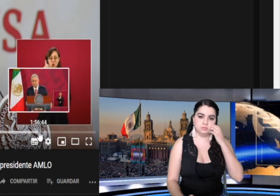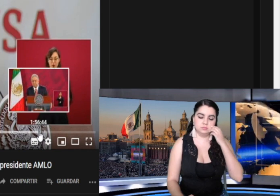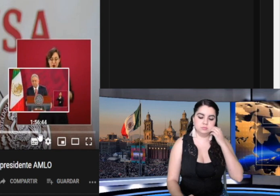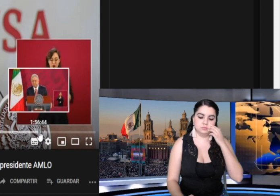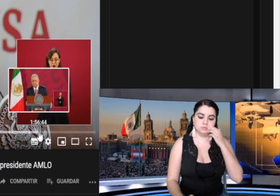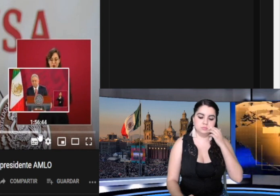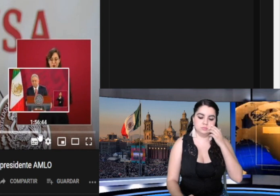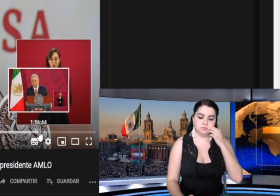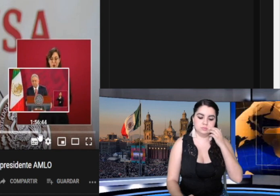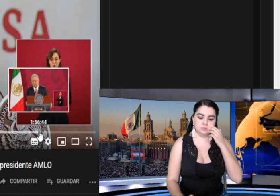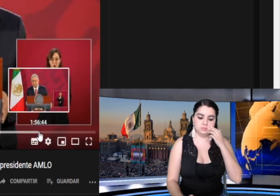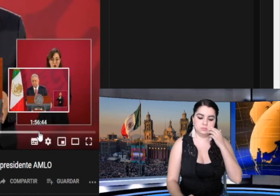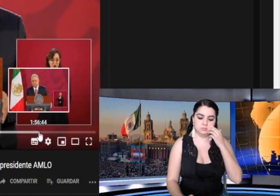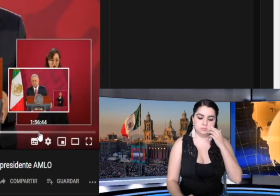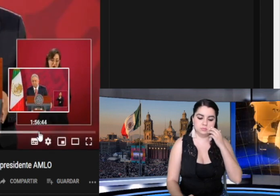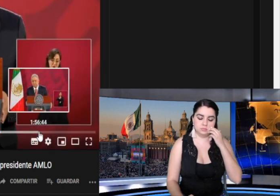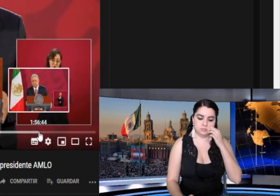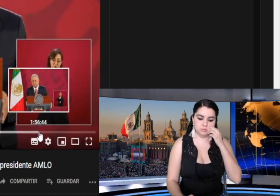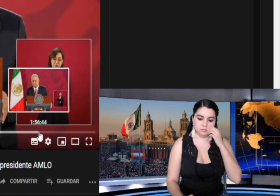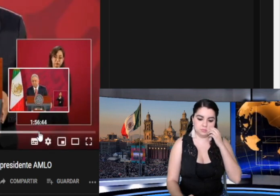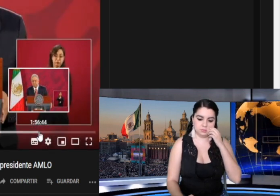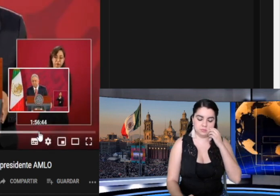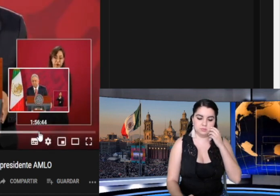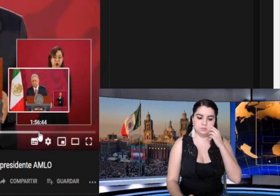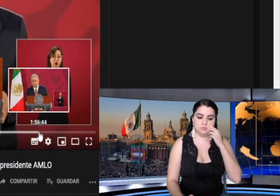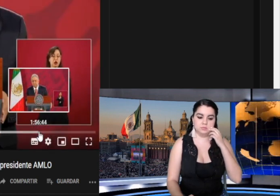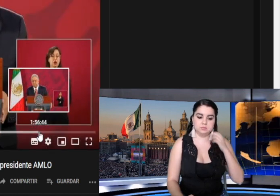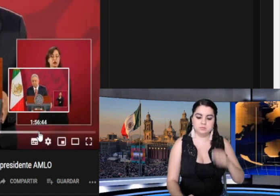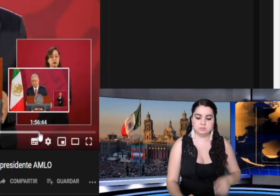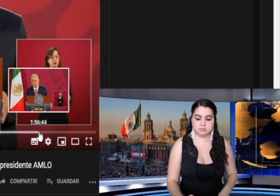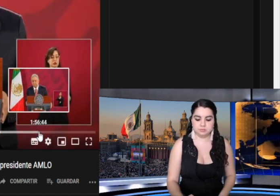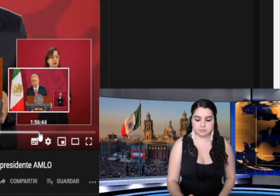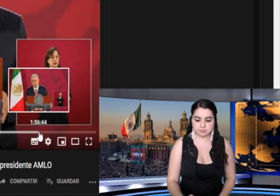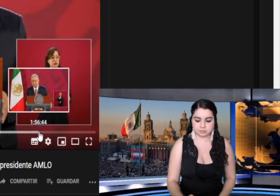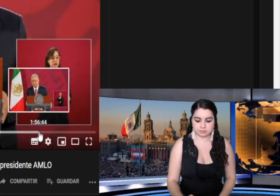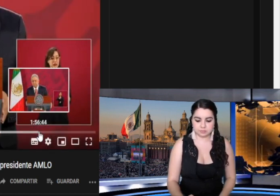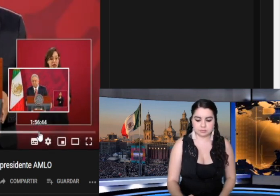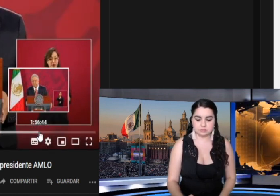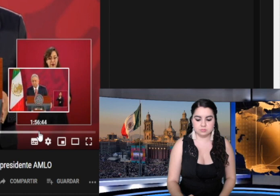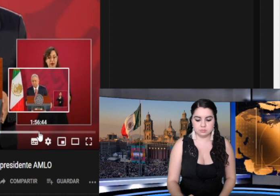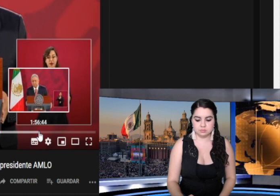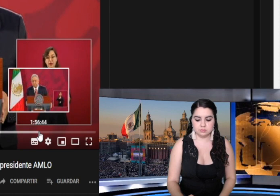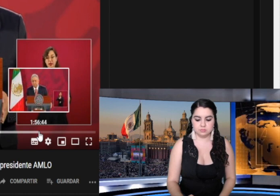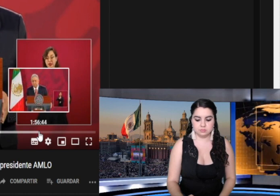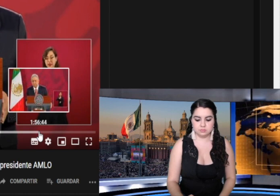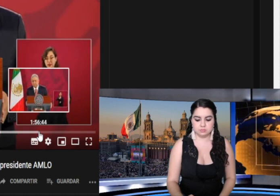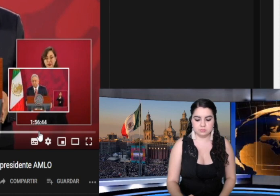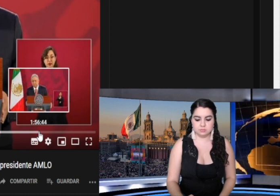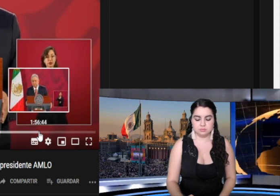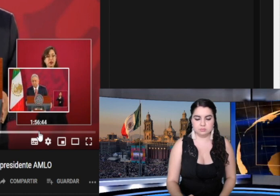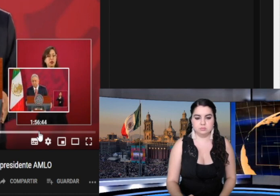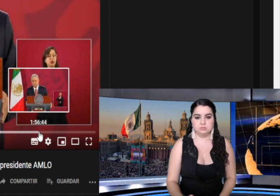luz en hospitales del Seguro Social o del INSABI,